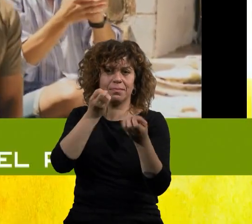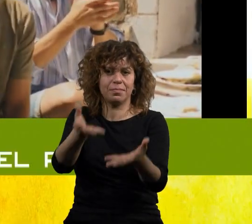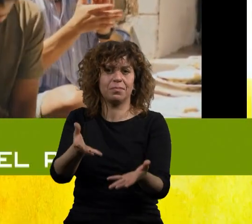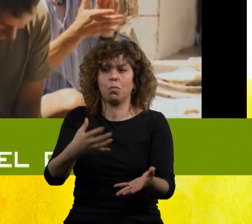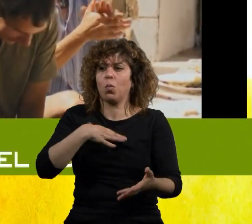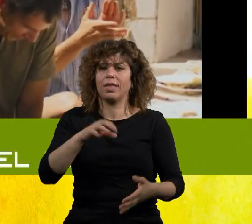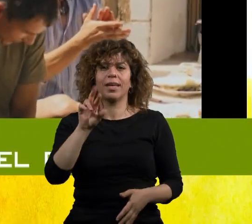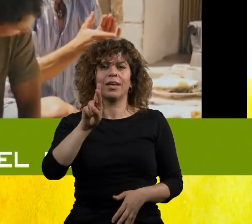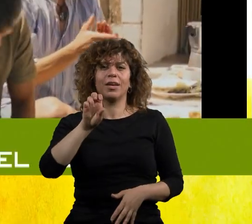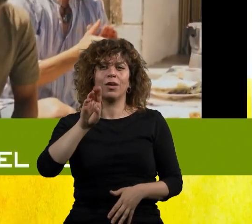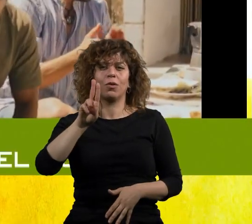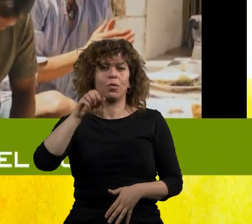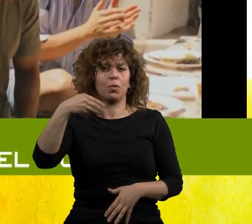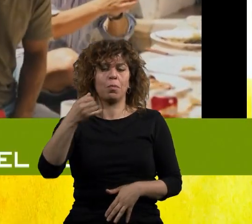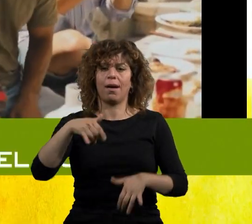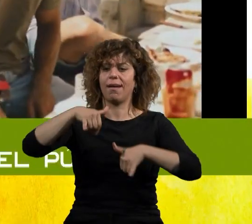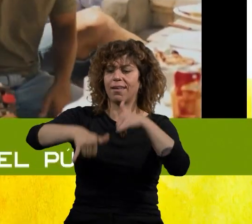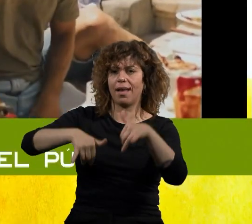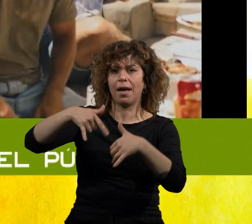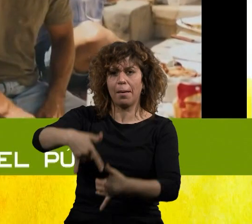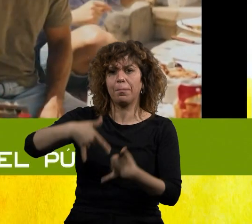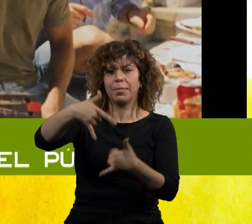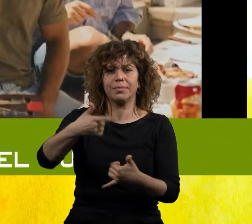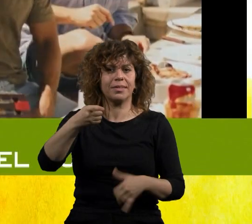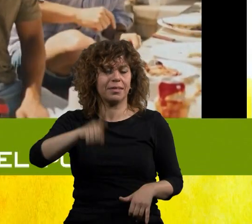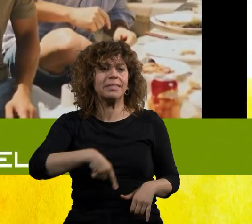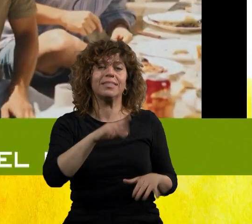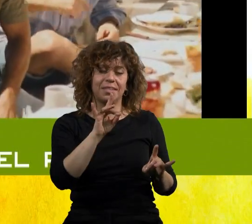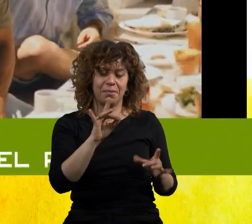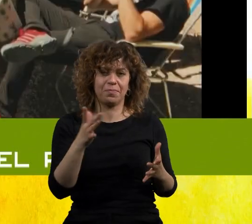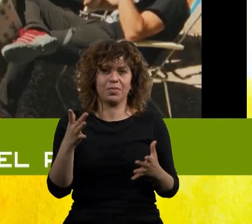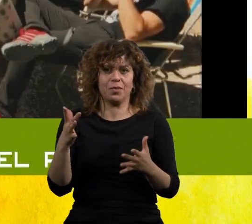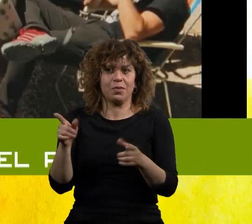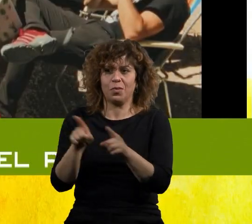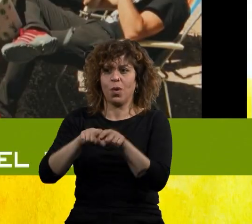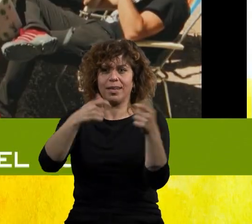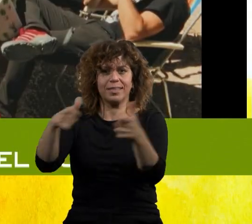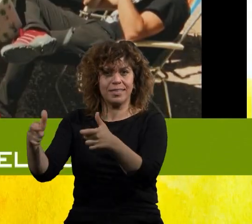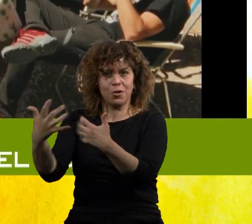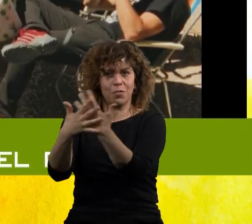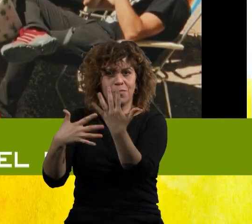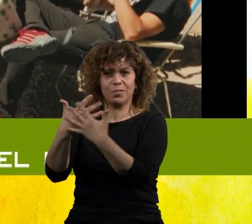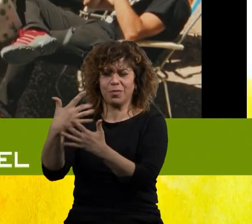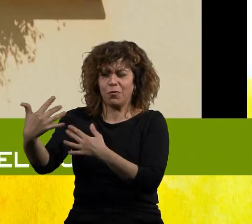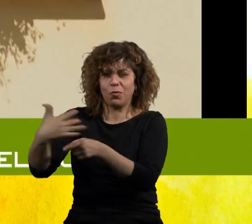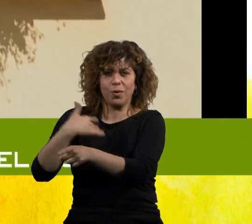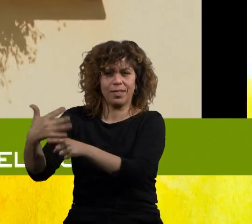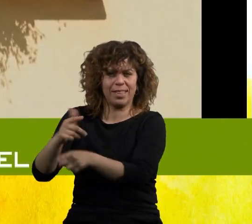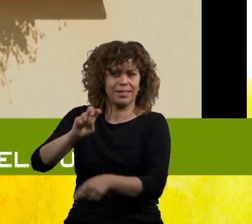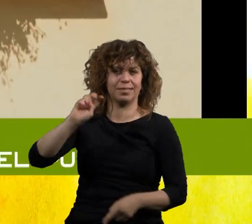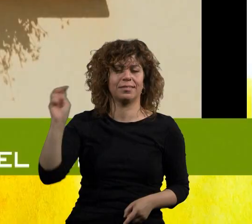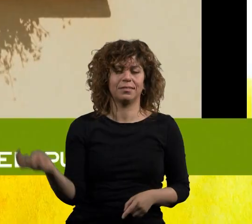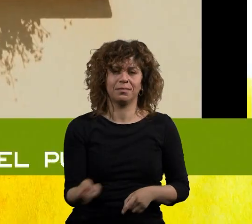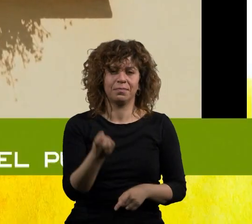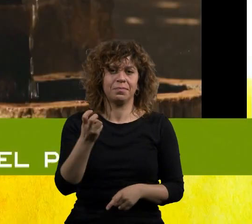le dais a la rumba, que le dais al rap, Sí, sí, sí. bueno, o sea, hay una coctelera de estilos musicales y de influencias, me imagino que